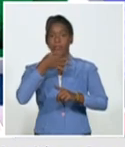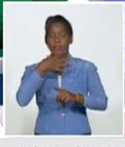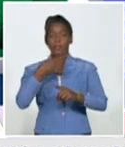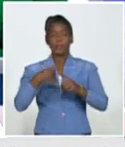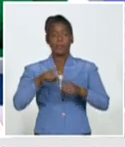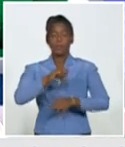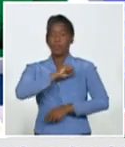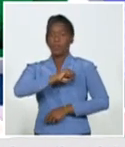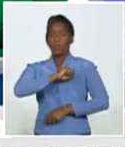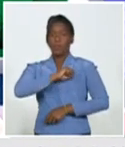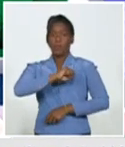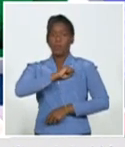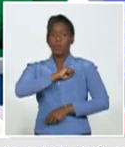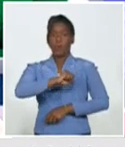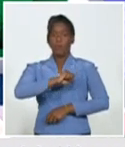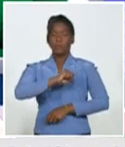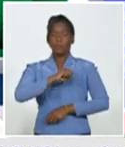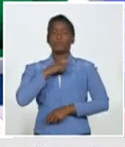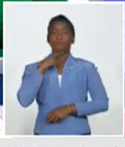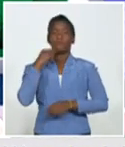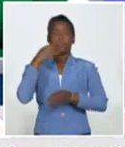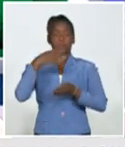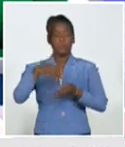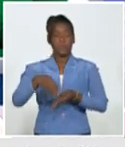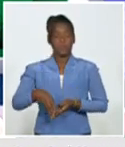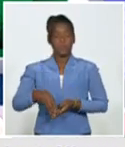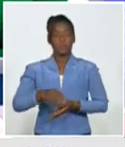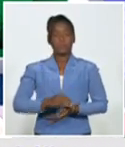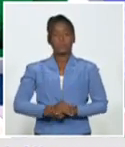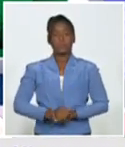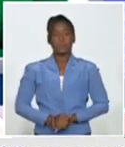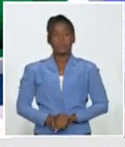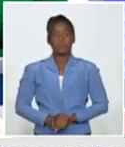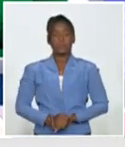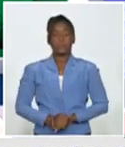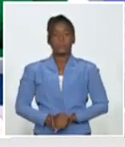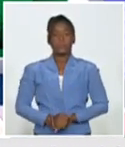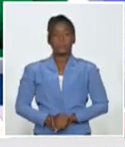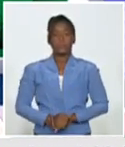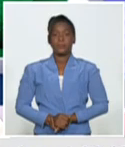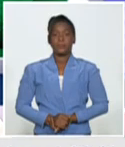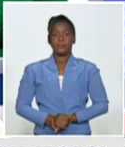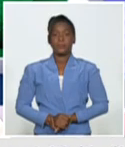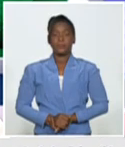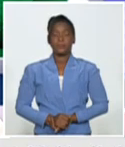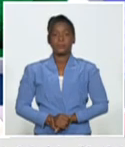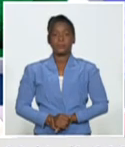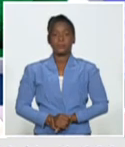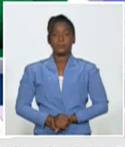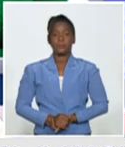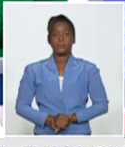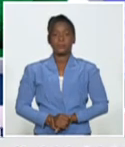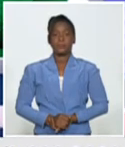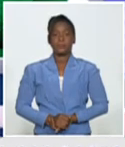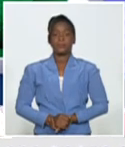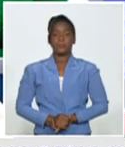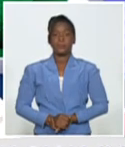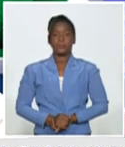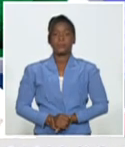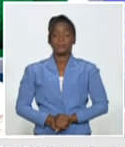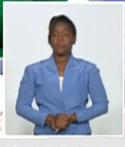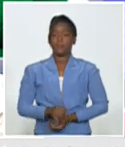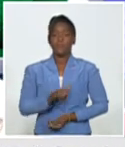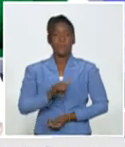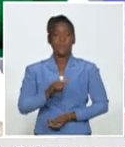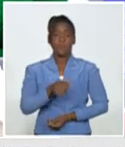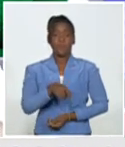cardíaca en asistolia que no respondió, igual que los pacientes anteriores,